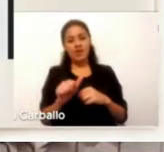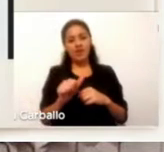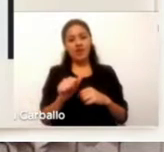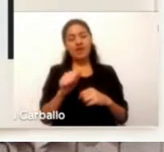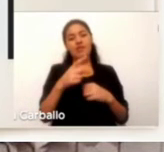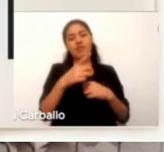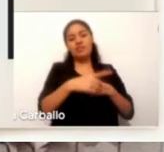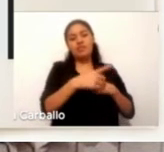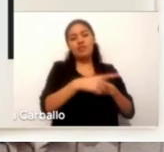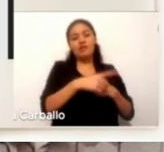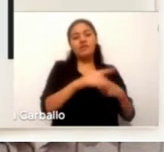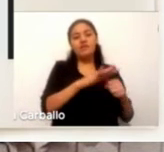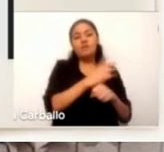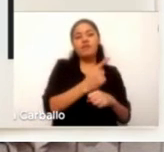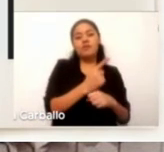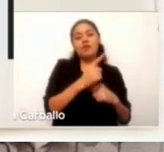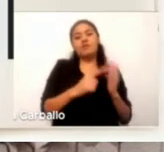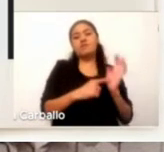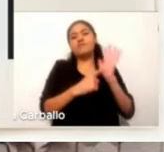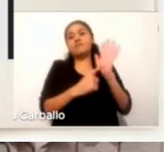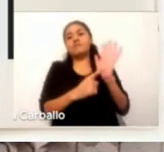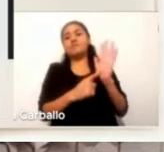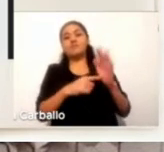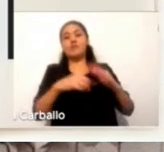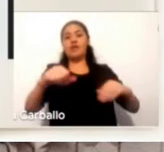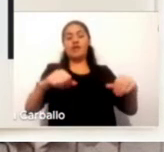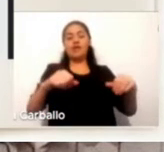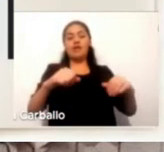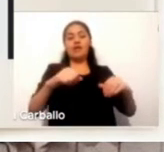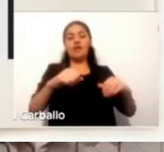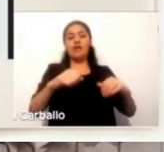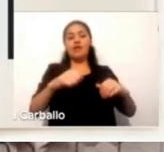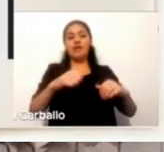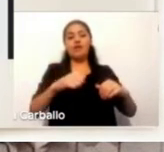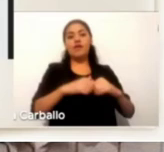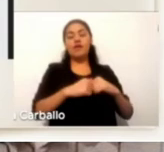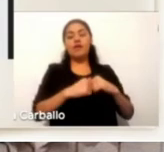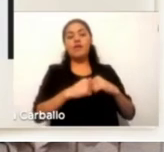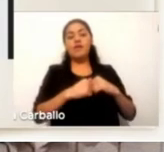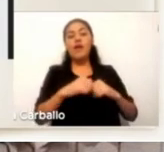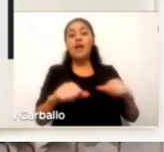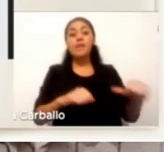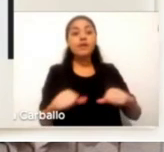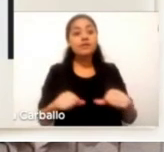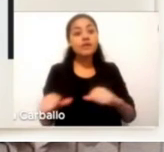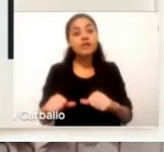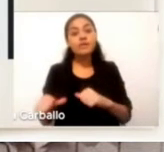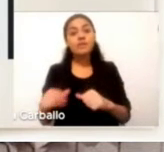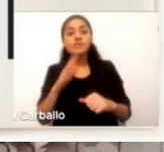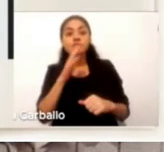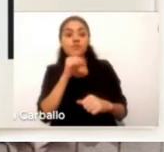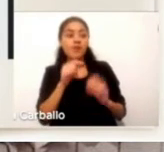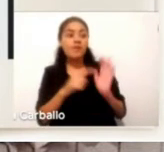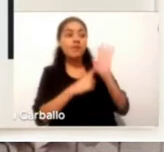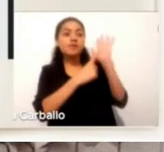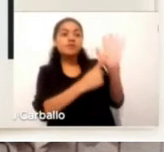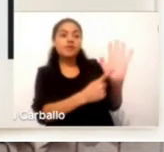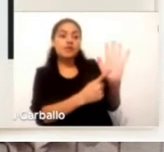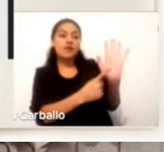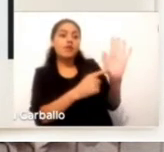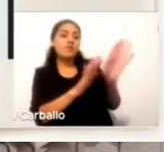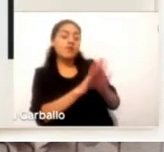manera oportuna los procedimientos administrativos sancionadores que presentó, con independencia de que se acreditara o no la